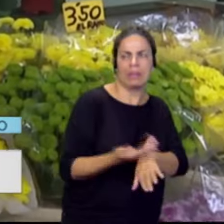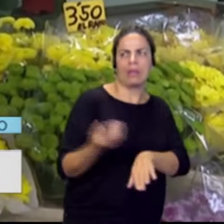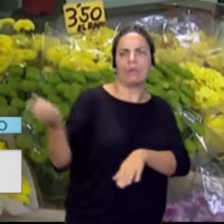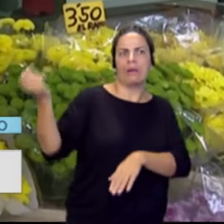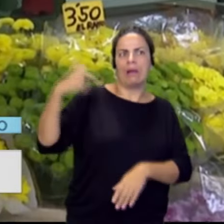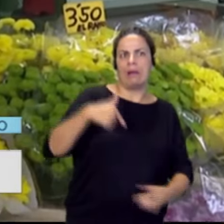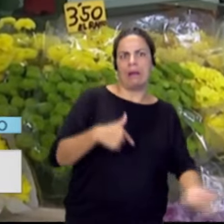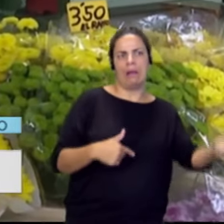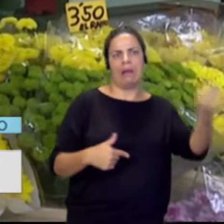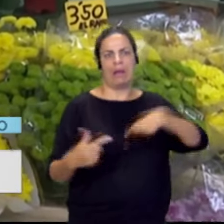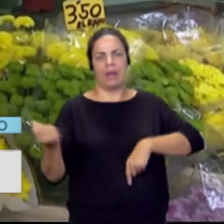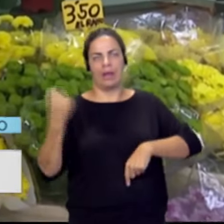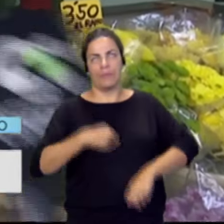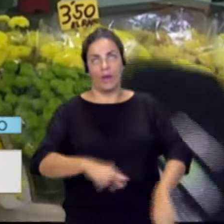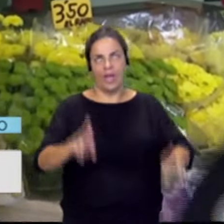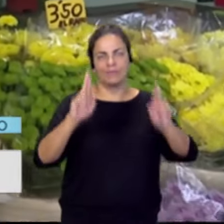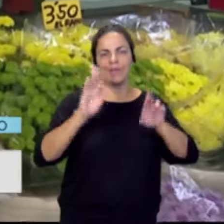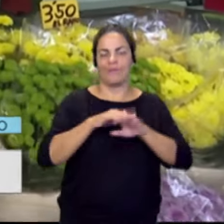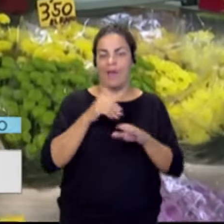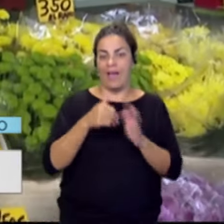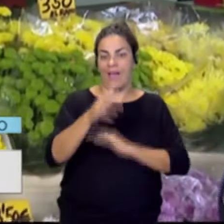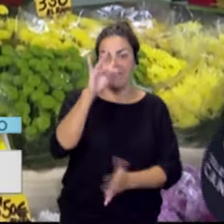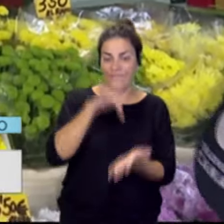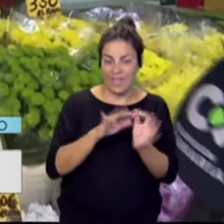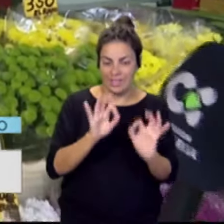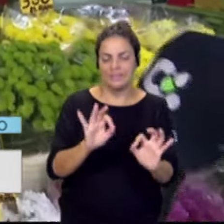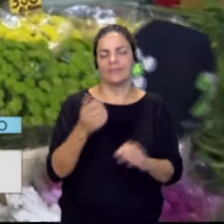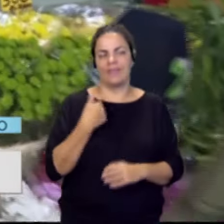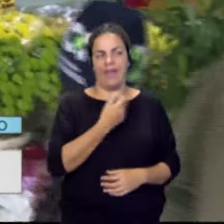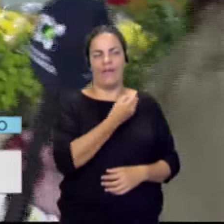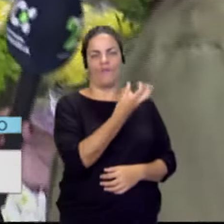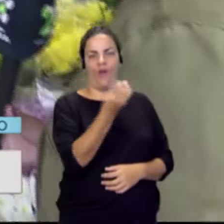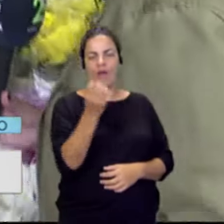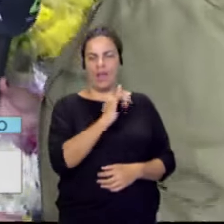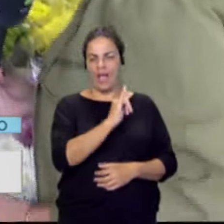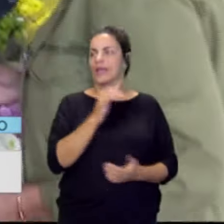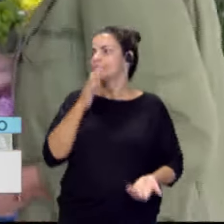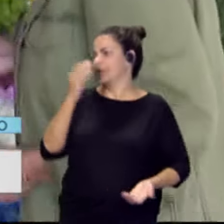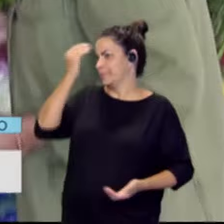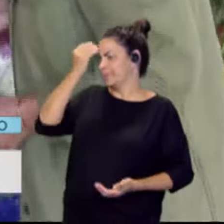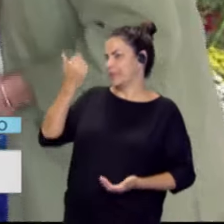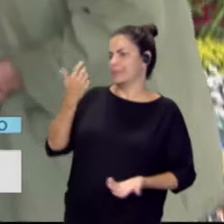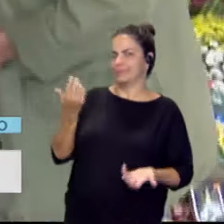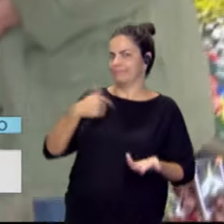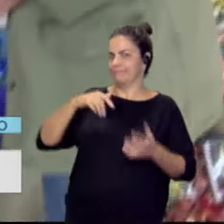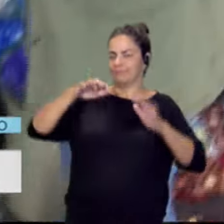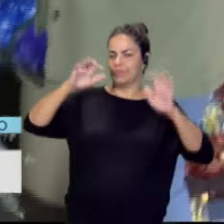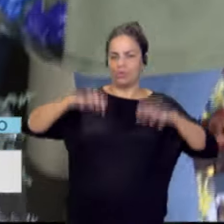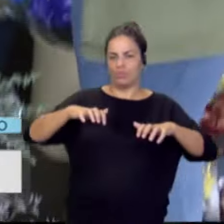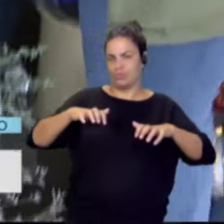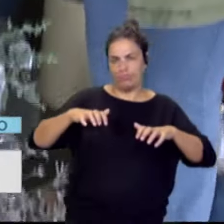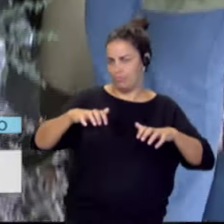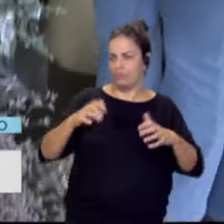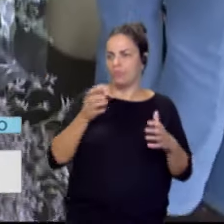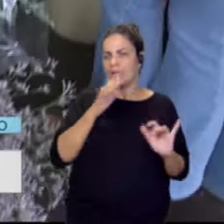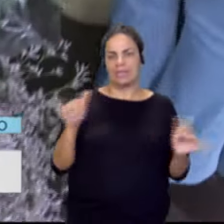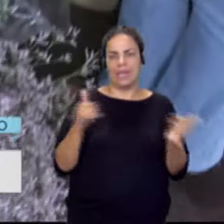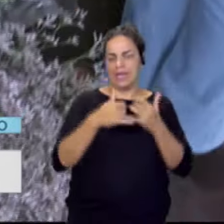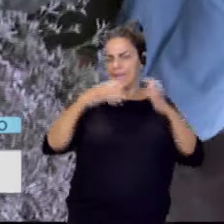ese momento lleguen las cosas. Claro, es que nos ponemos en contexto una vez más, no llueve, por lo menos en la isla de Tenerife, no hay